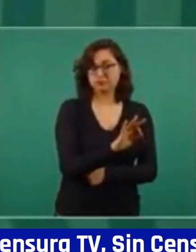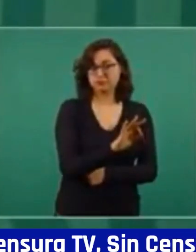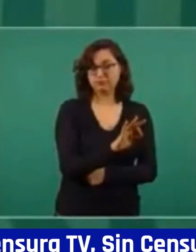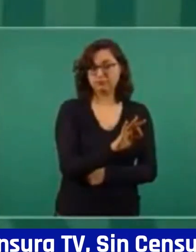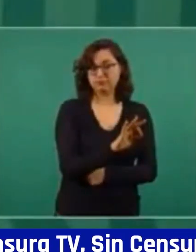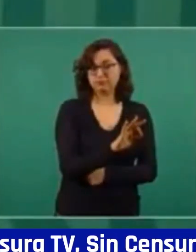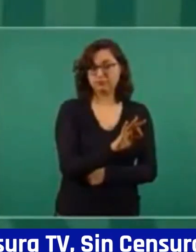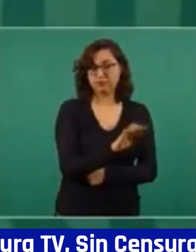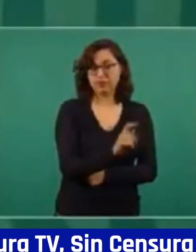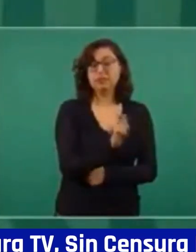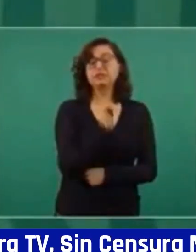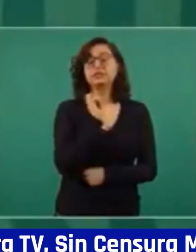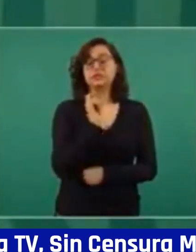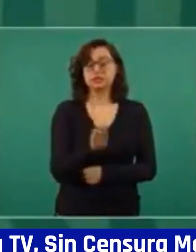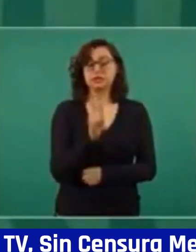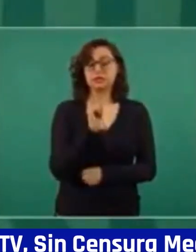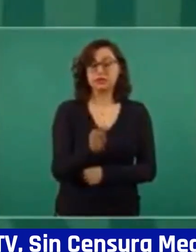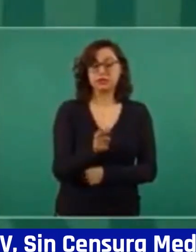mientras